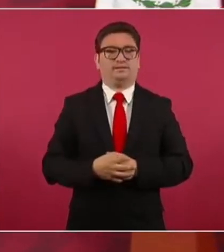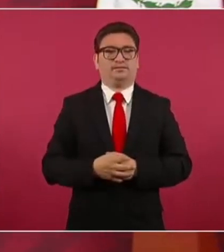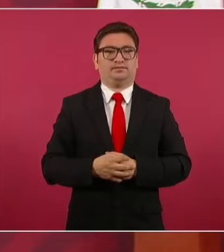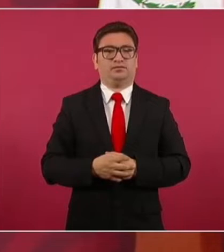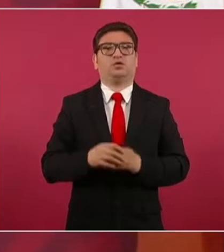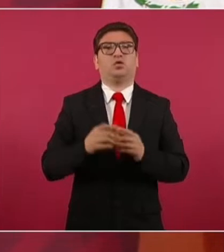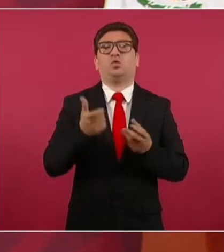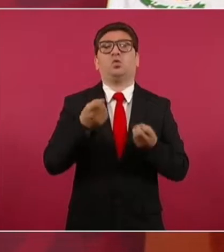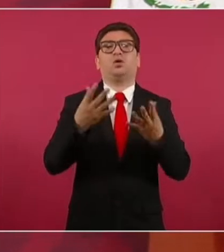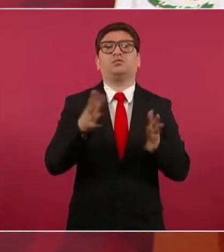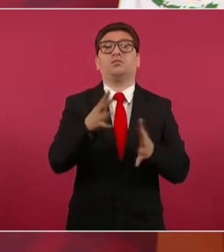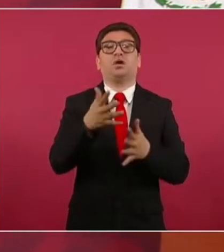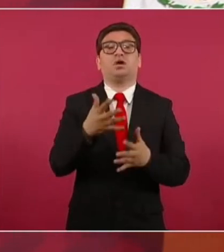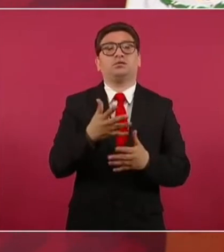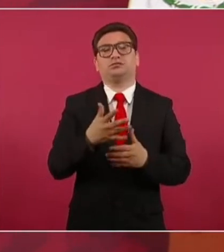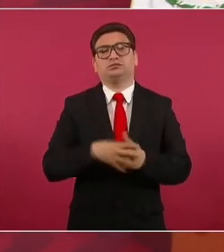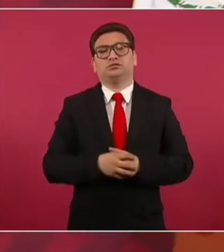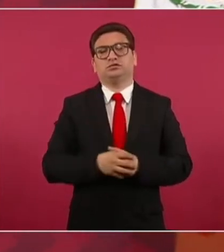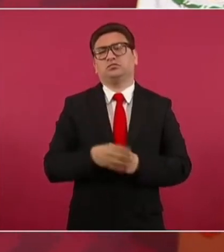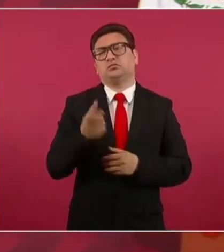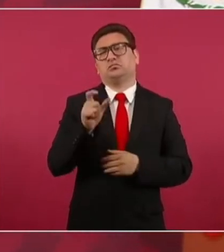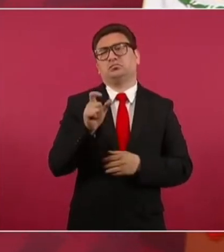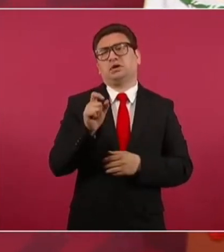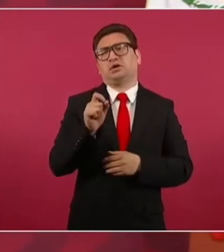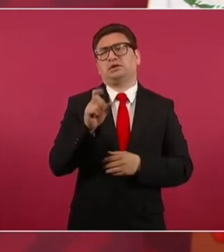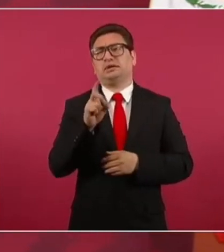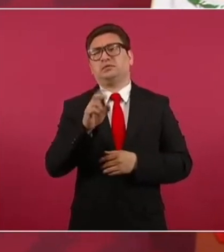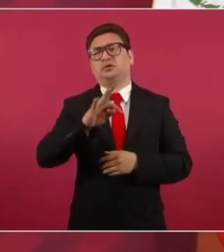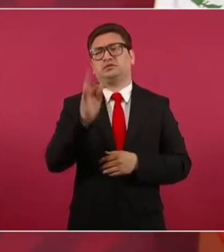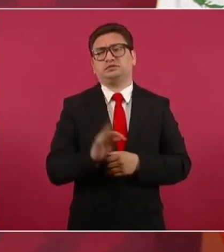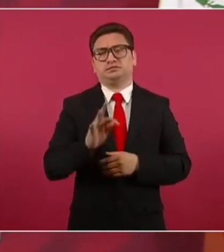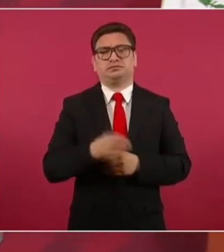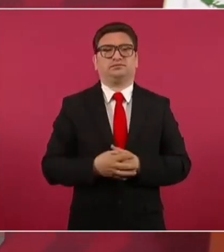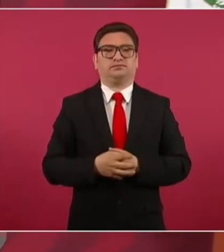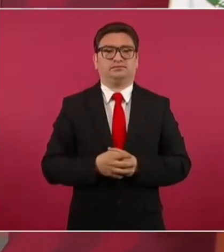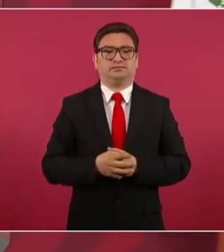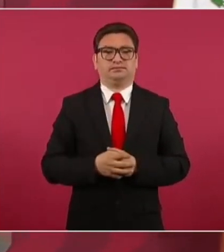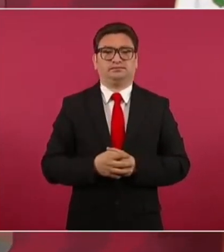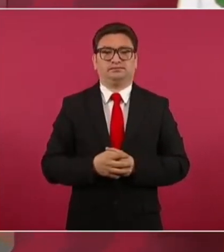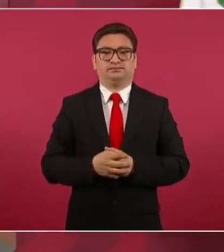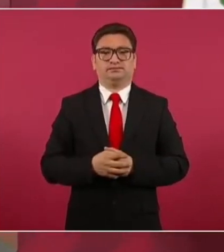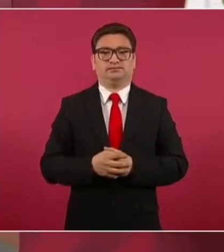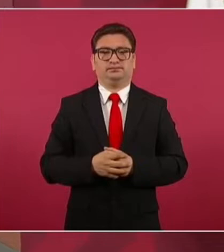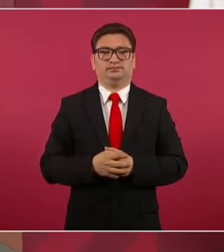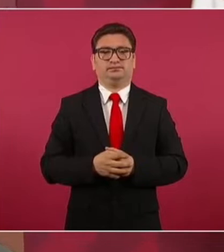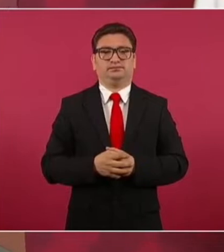Pues como un 20-30%. O